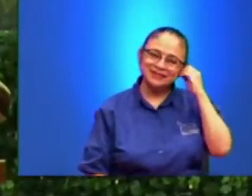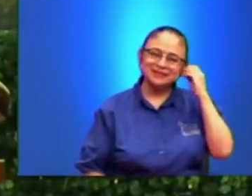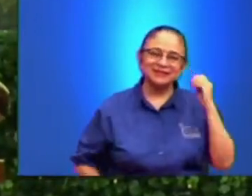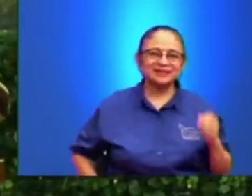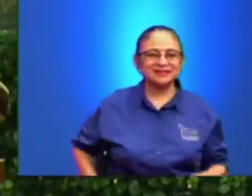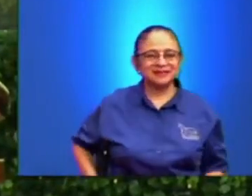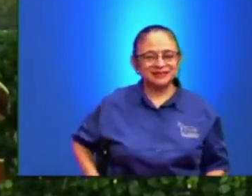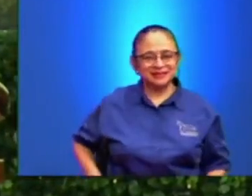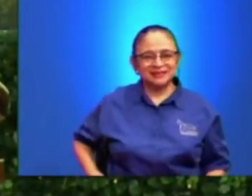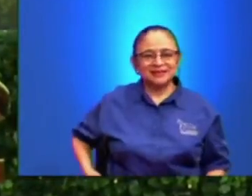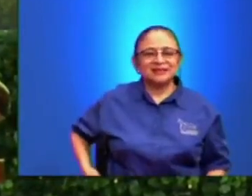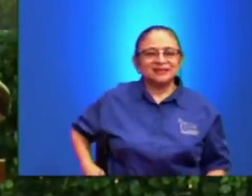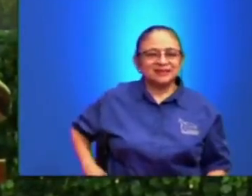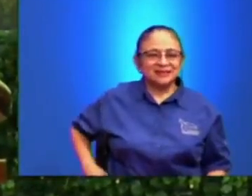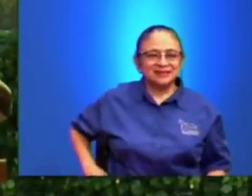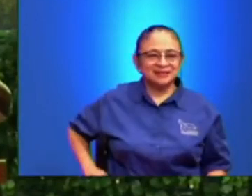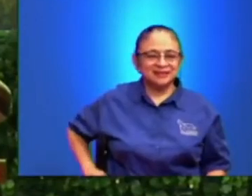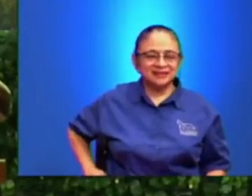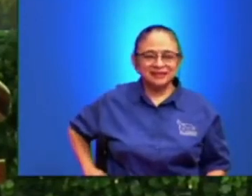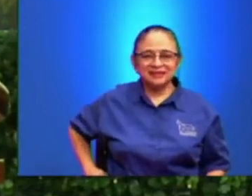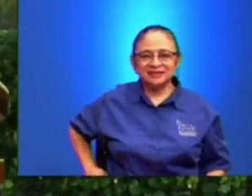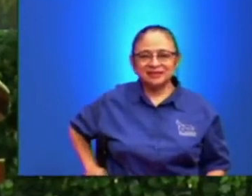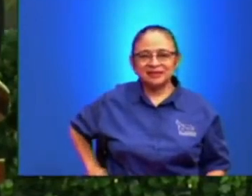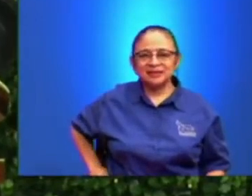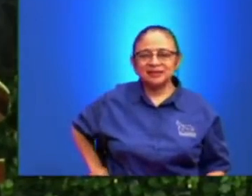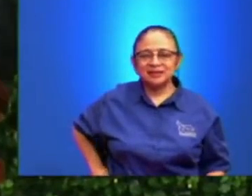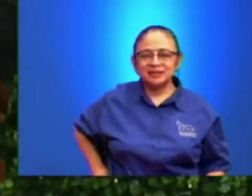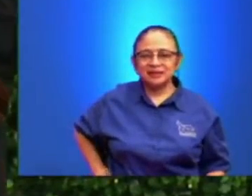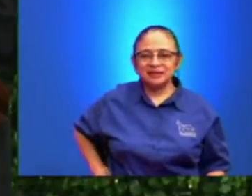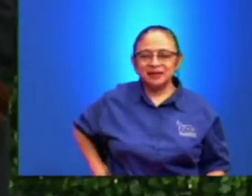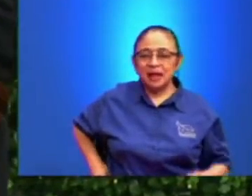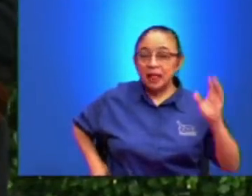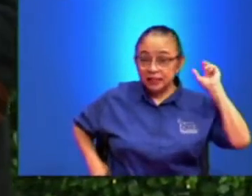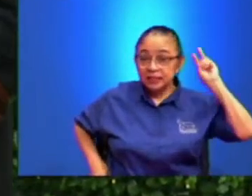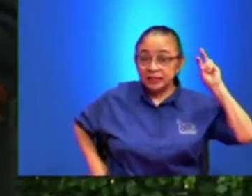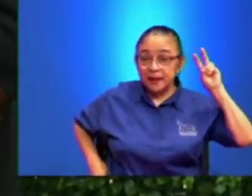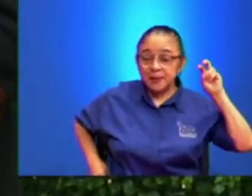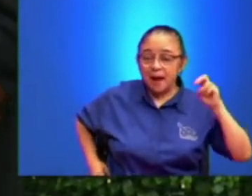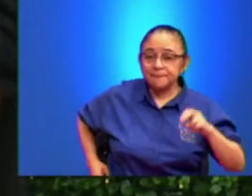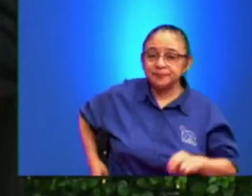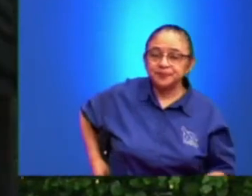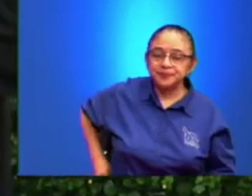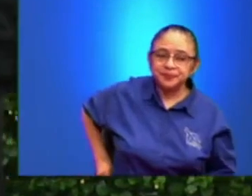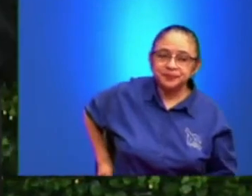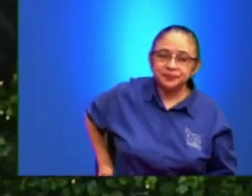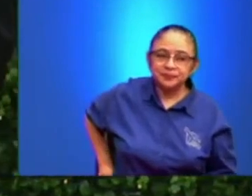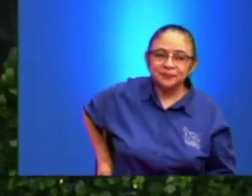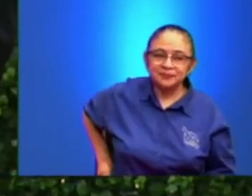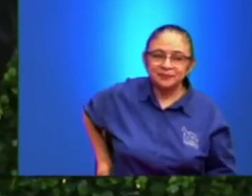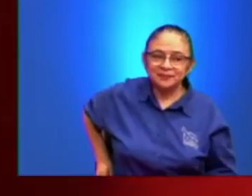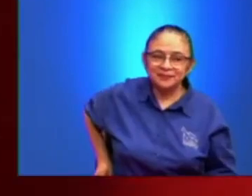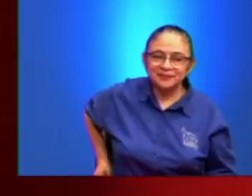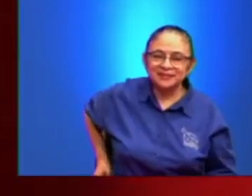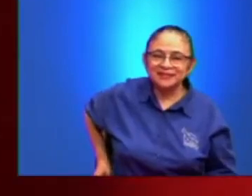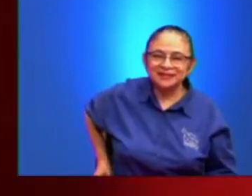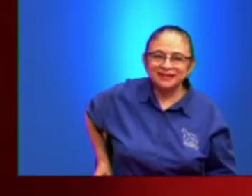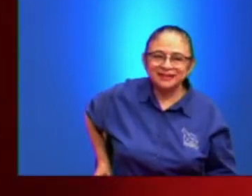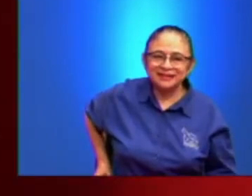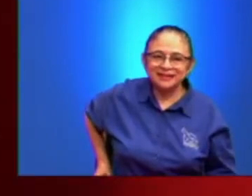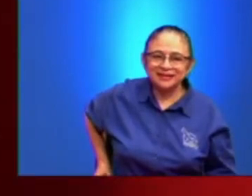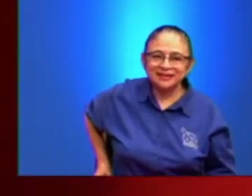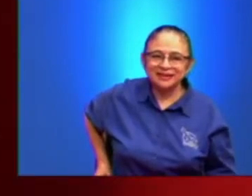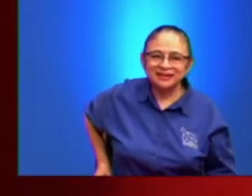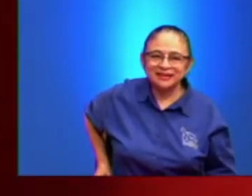ponerle título y todavía no estoy conforme con que le puse pero así le voy a poner le va a poner la proclama